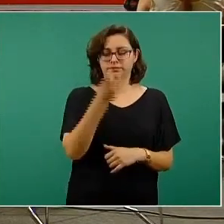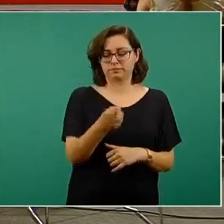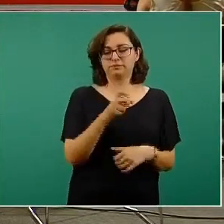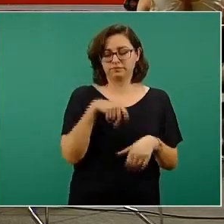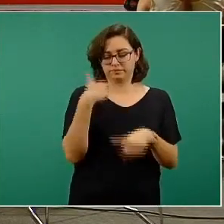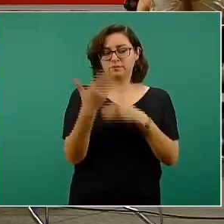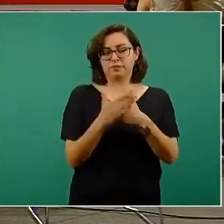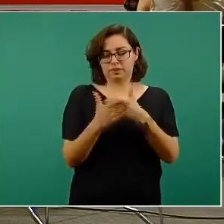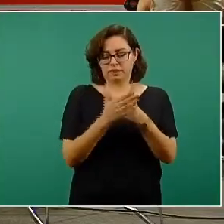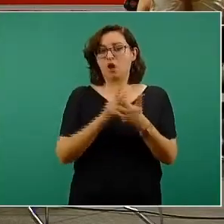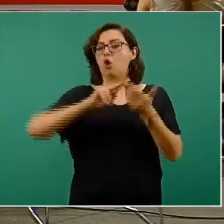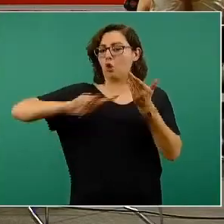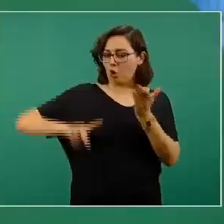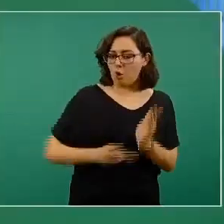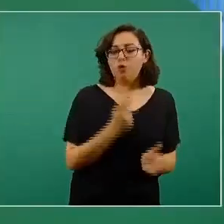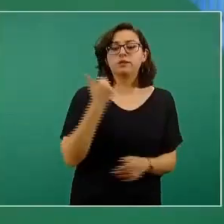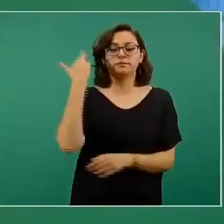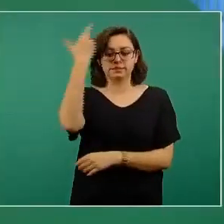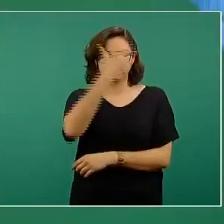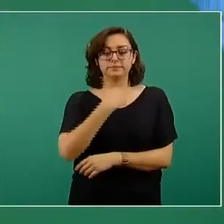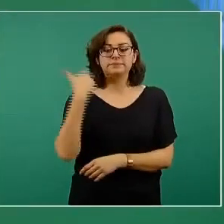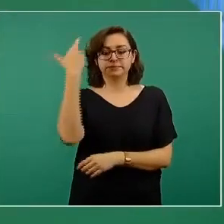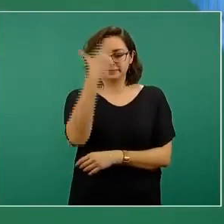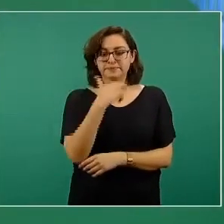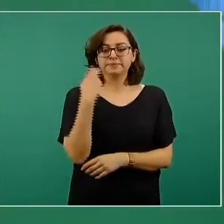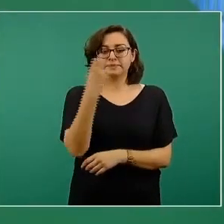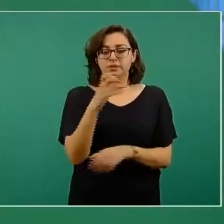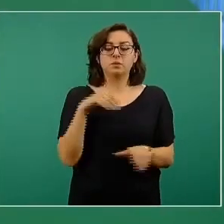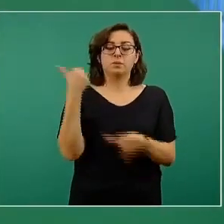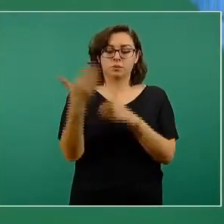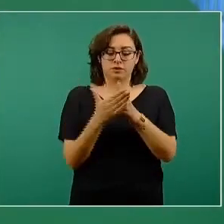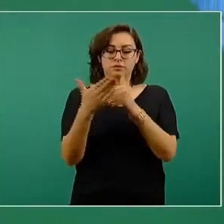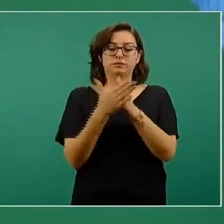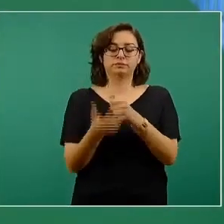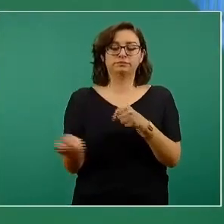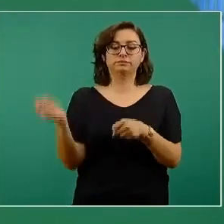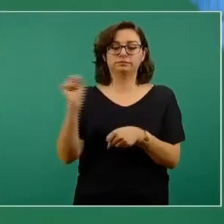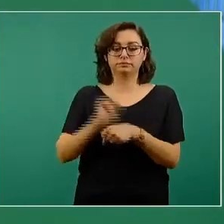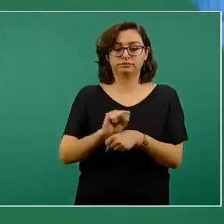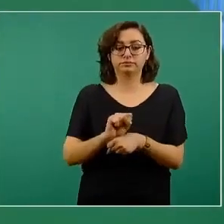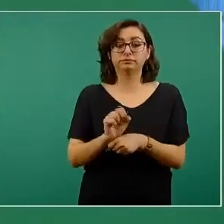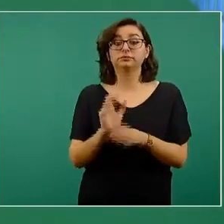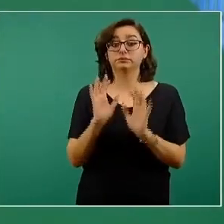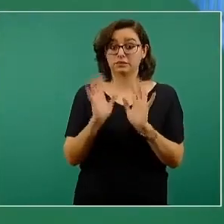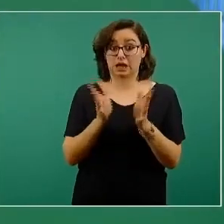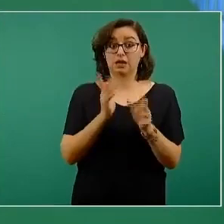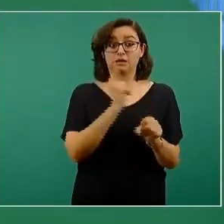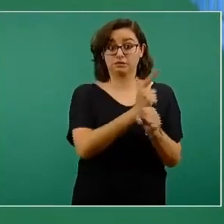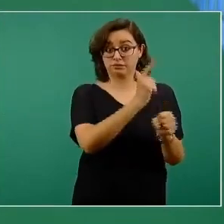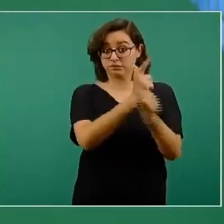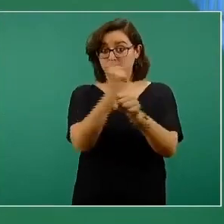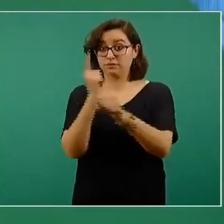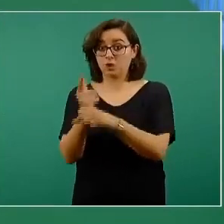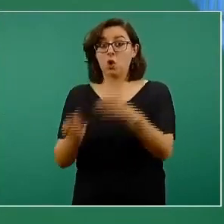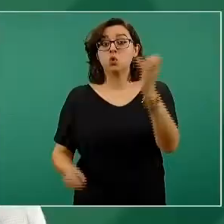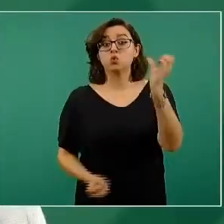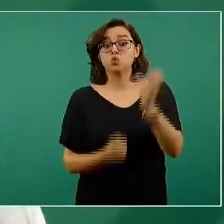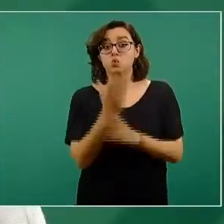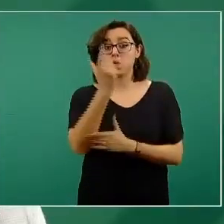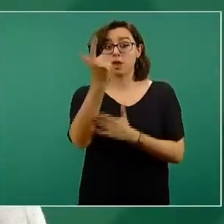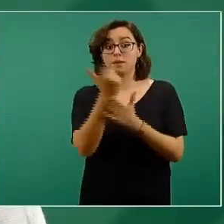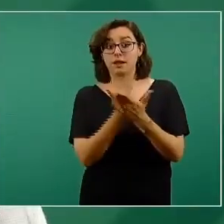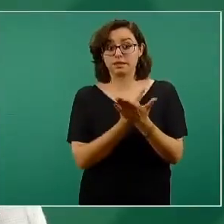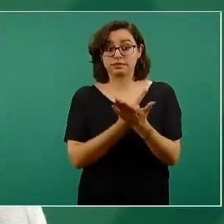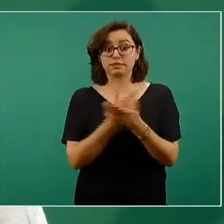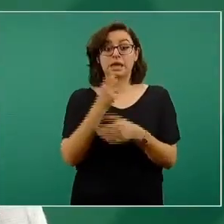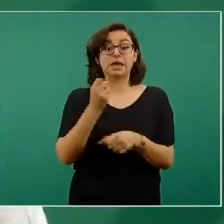es la acción que está programada para la siguiente semana, y con base en esa identificación en la que cada secretaria y secretario de